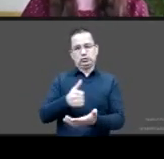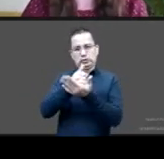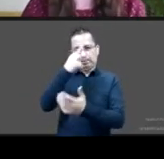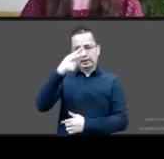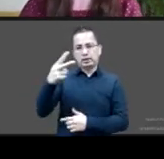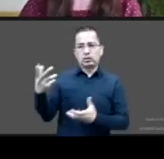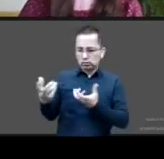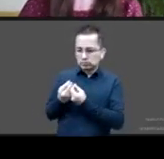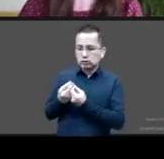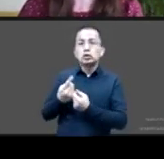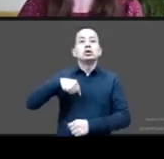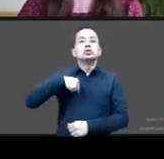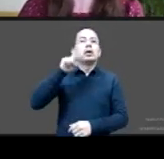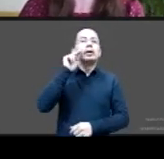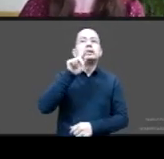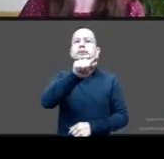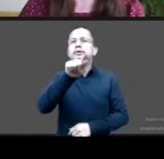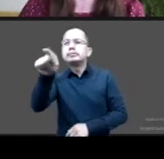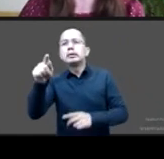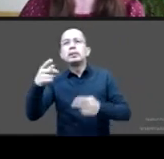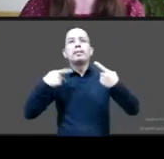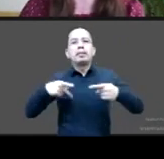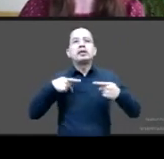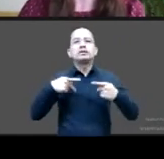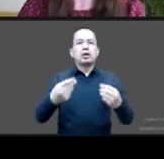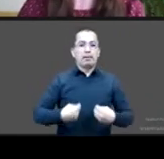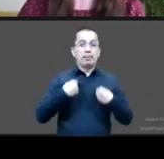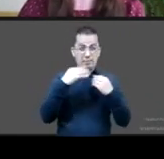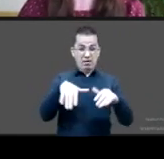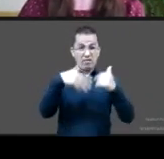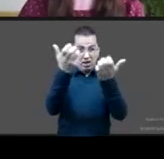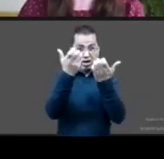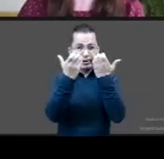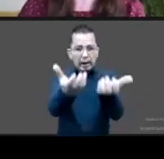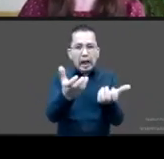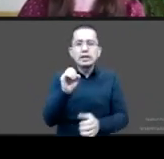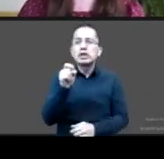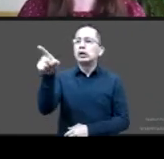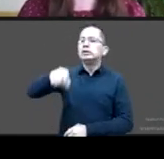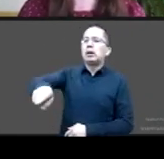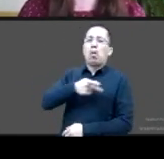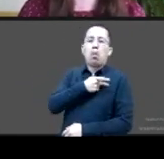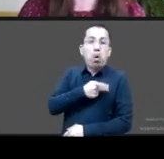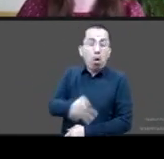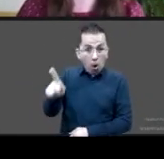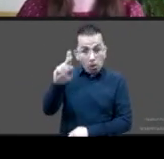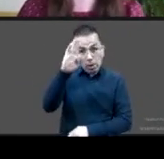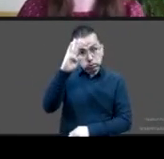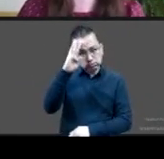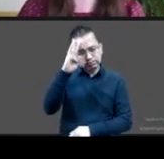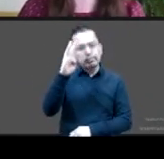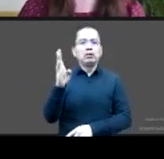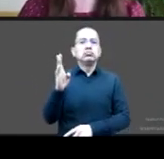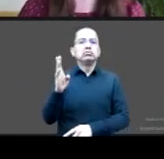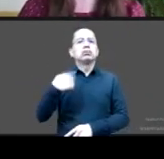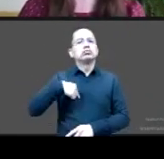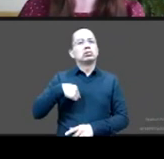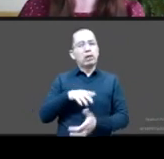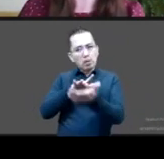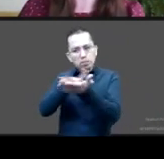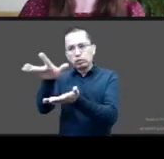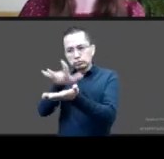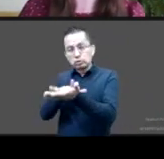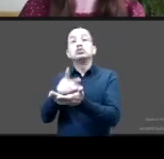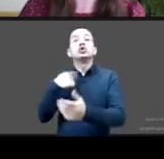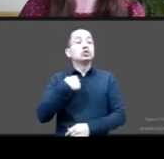en la situación de calle o inclusive en extrema pobreza contamos igual con esta capacitación para voluntarios para